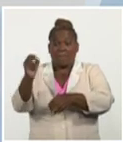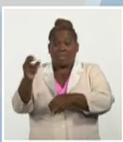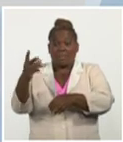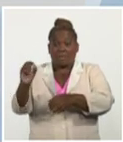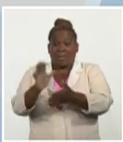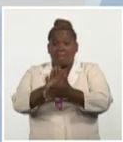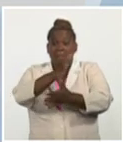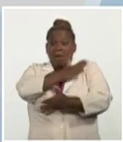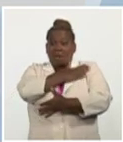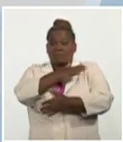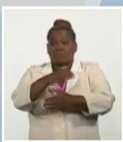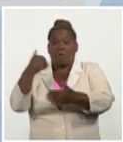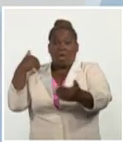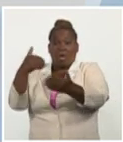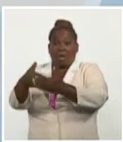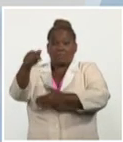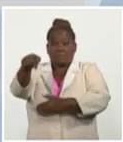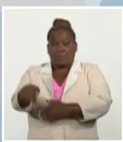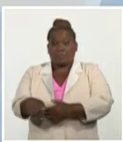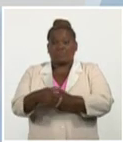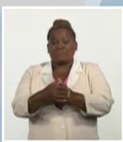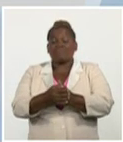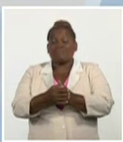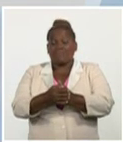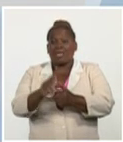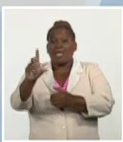país. Eso hace que la letalidad